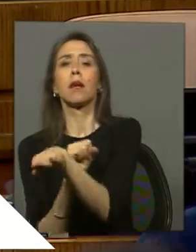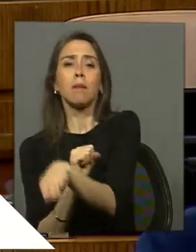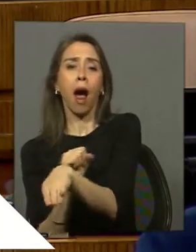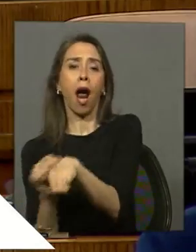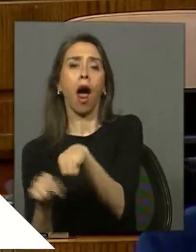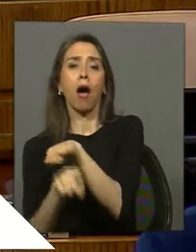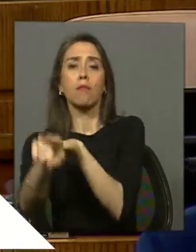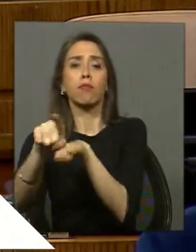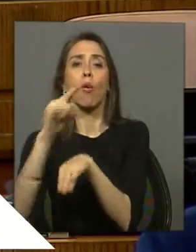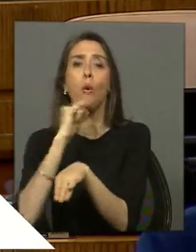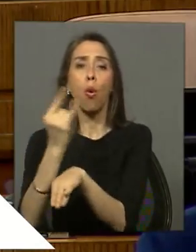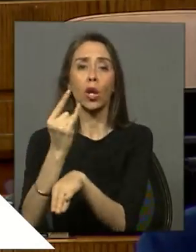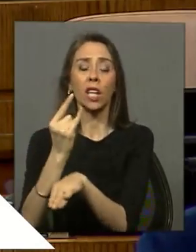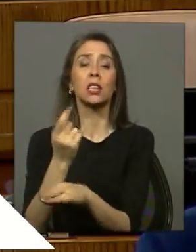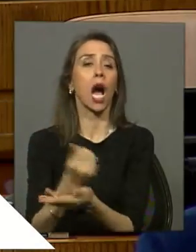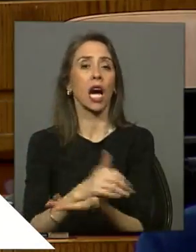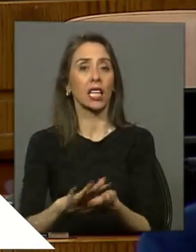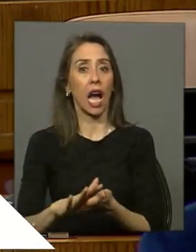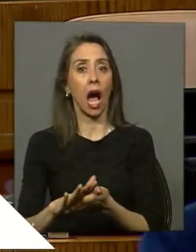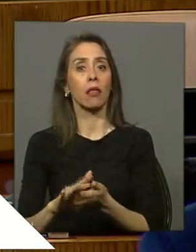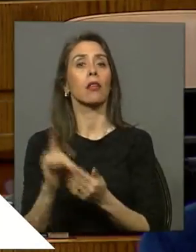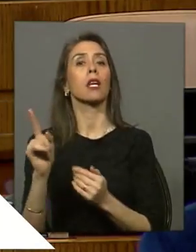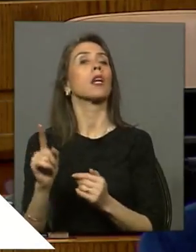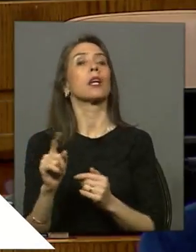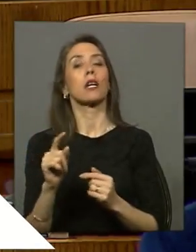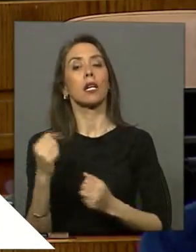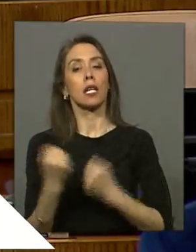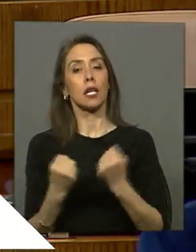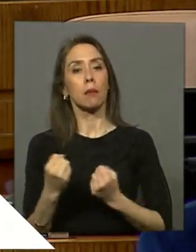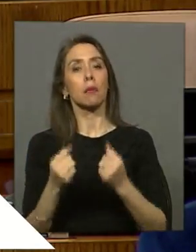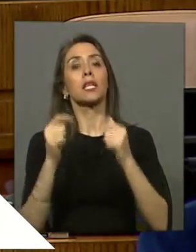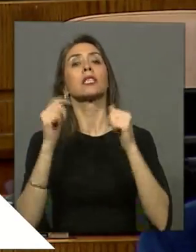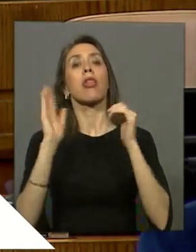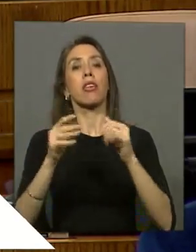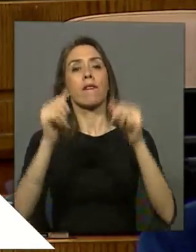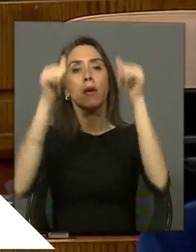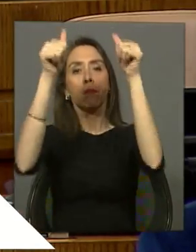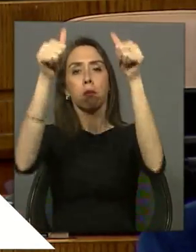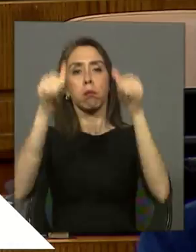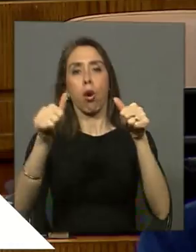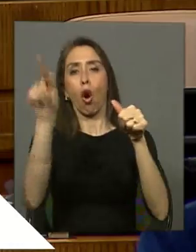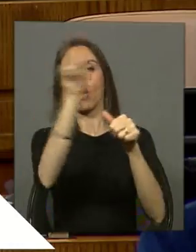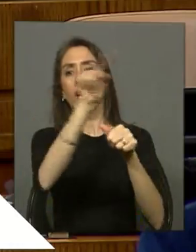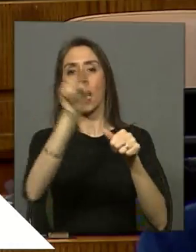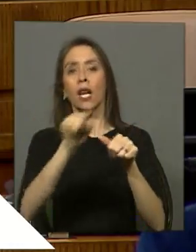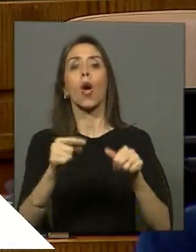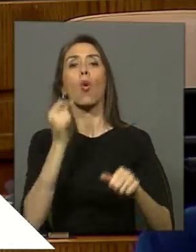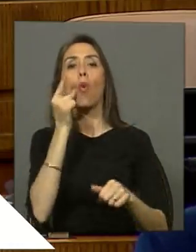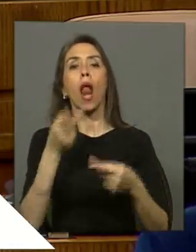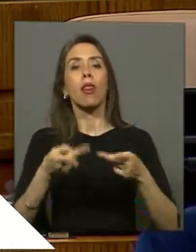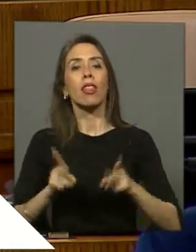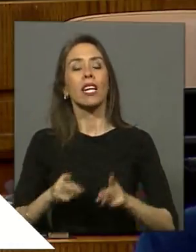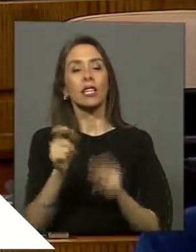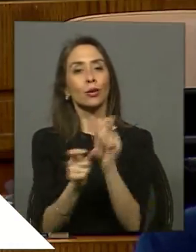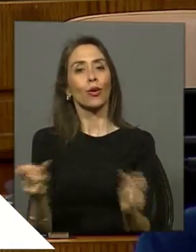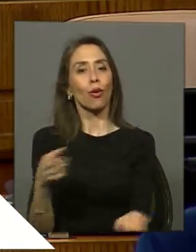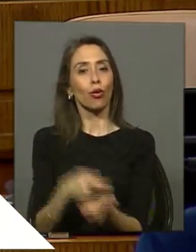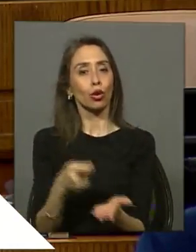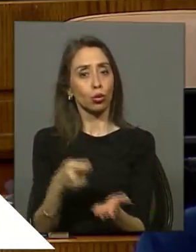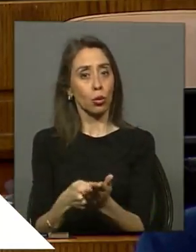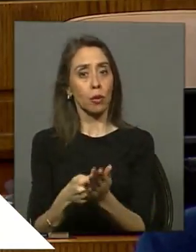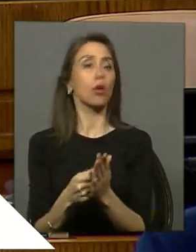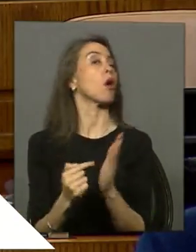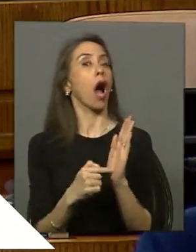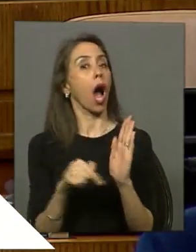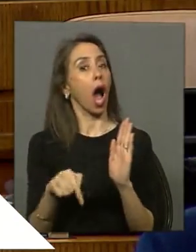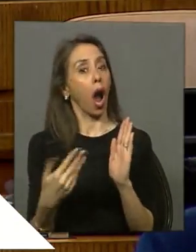se le obliga a los proveedores a publicar los derechos de los consumidores y por lo tanto creo que en general esto es un gran avance respecto a lo